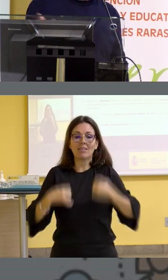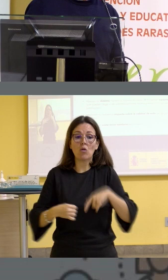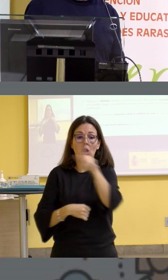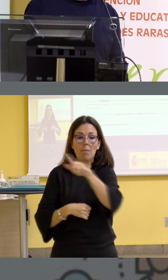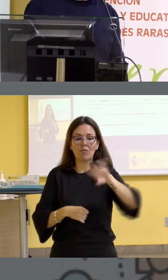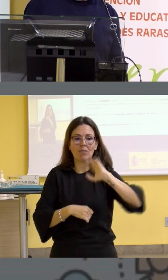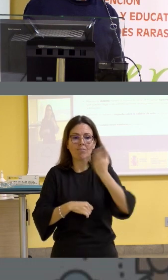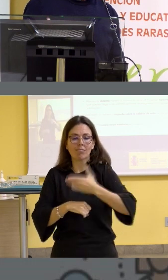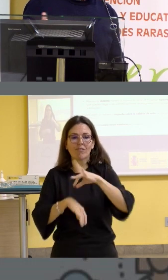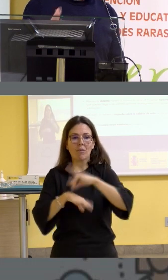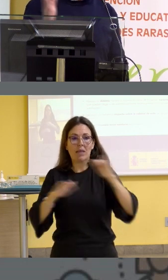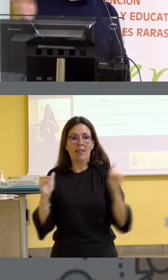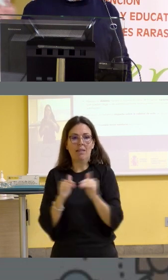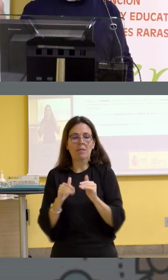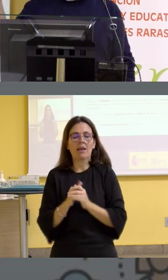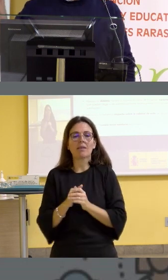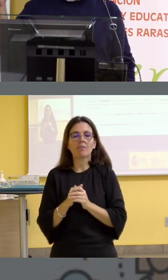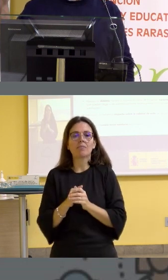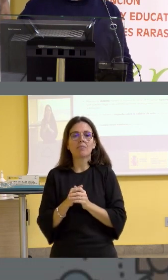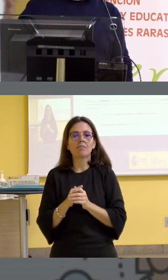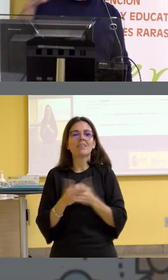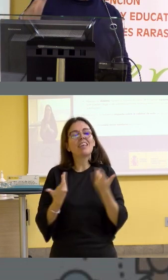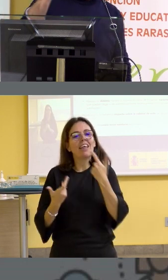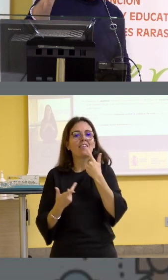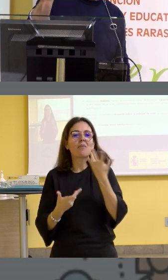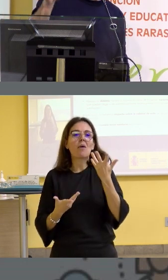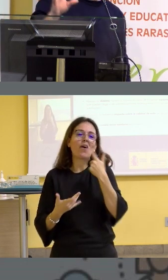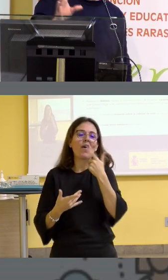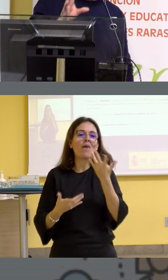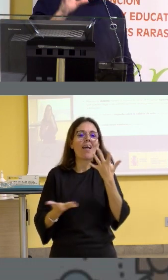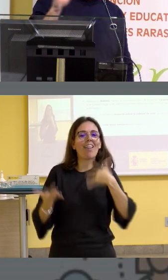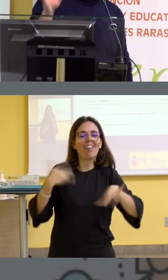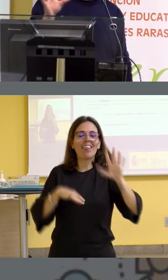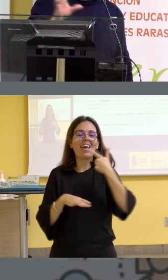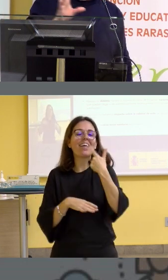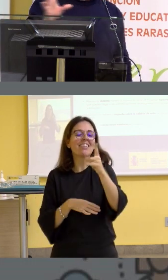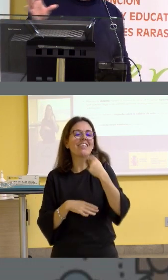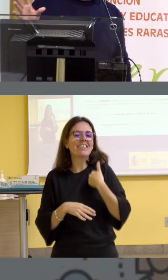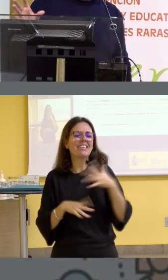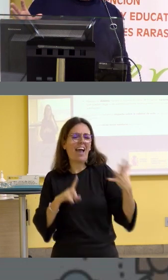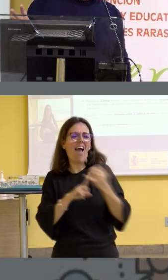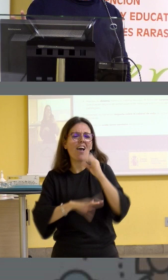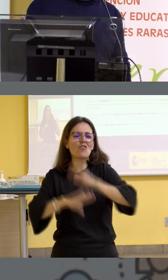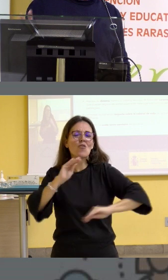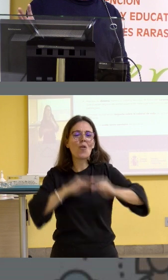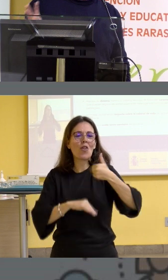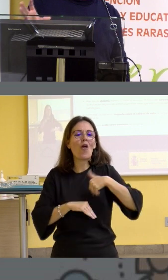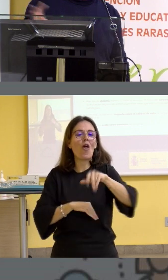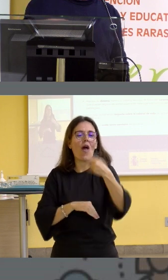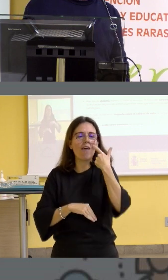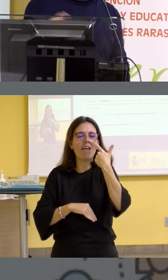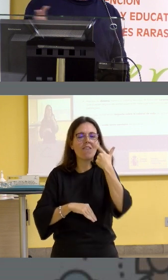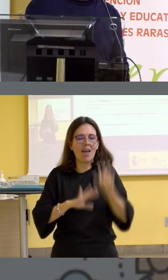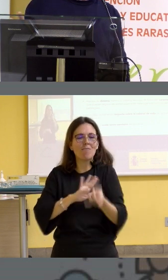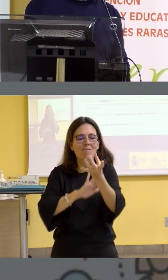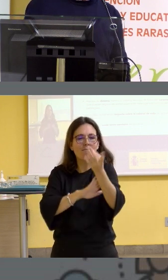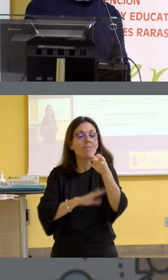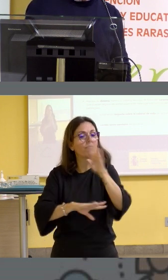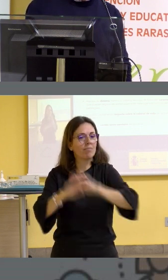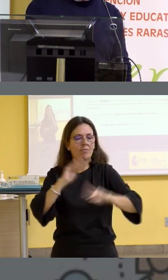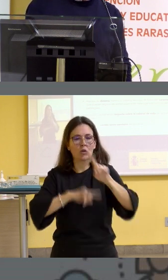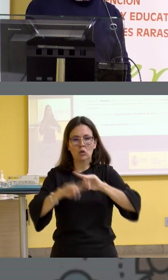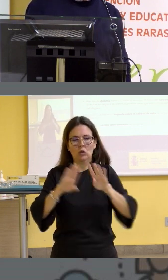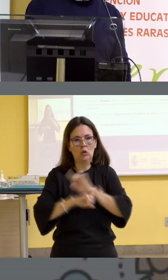estas enfermedades. Jugar allá lo hemos solucionado, allá verás que dentro de 2 días, bla, bla, bla, así no se arreglan los problemas en nuestro